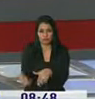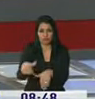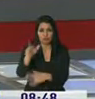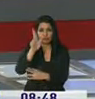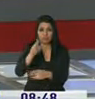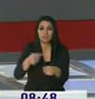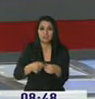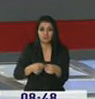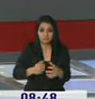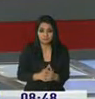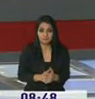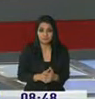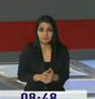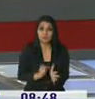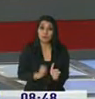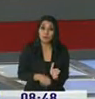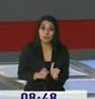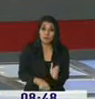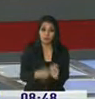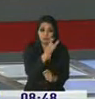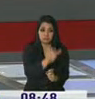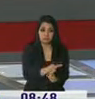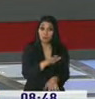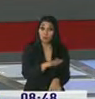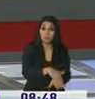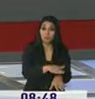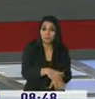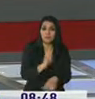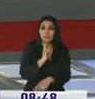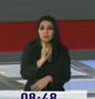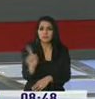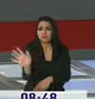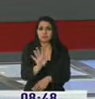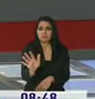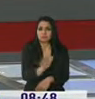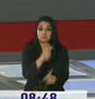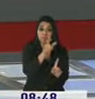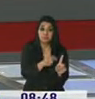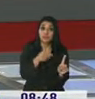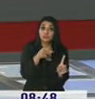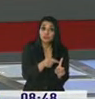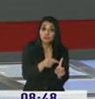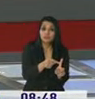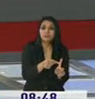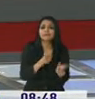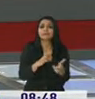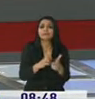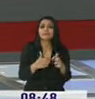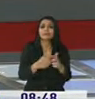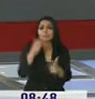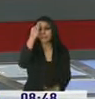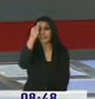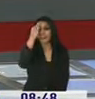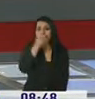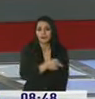sucedió esto. La defensa del presunto autor del crimen señaló que el procesado sufre de lagunas